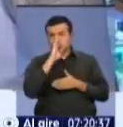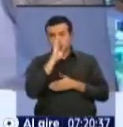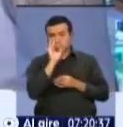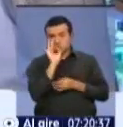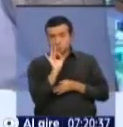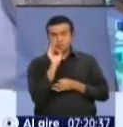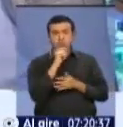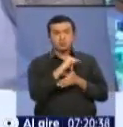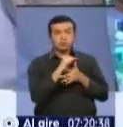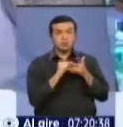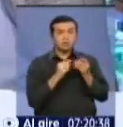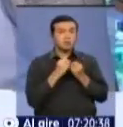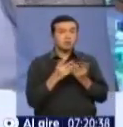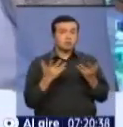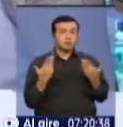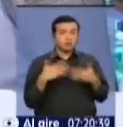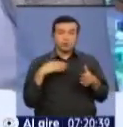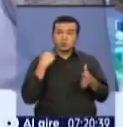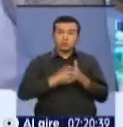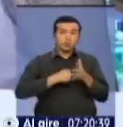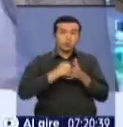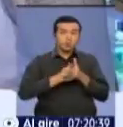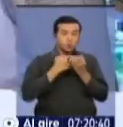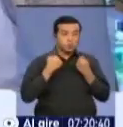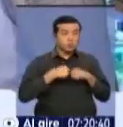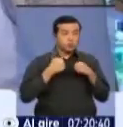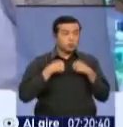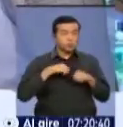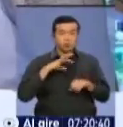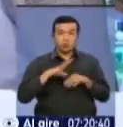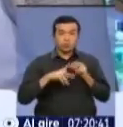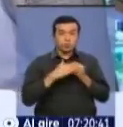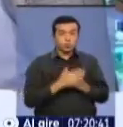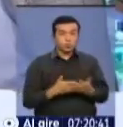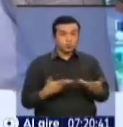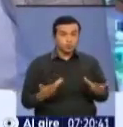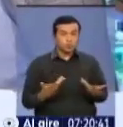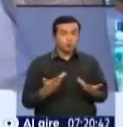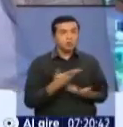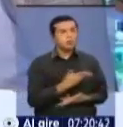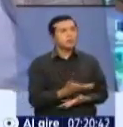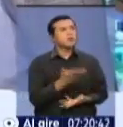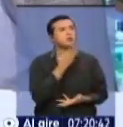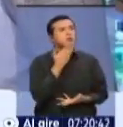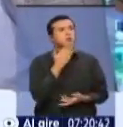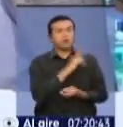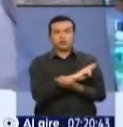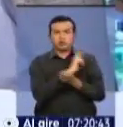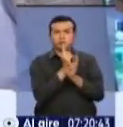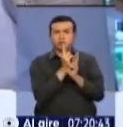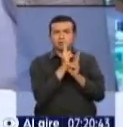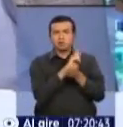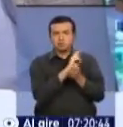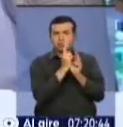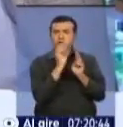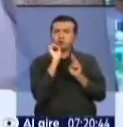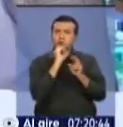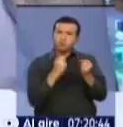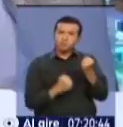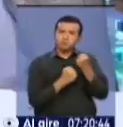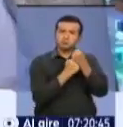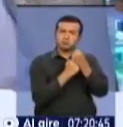y establecer una eficaz lucha contra la corrupción. En ese sentido, ¿no habría también que reformar o fortalecer